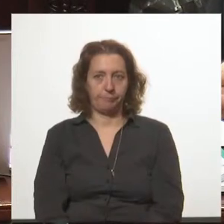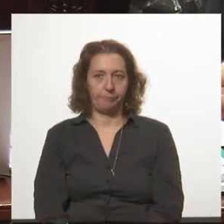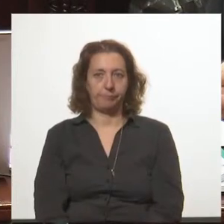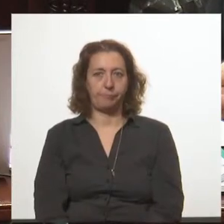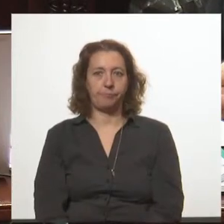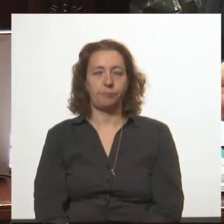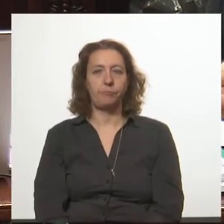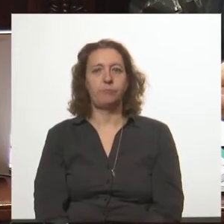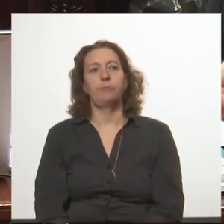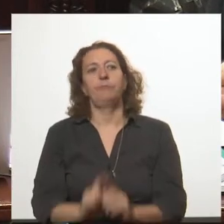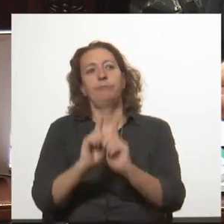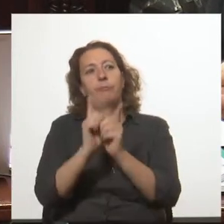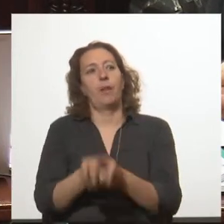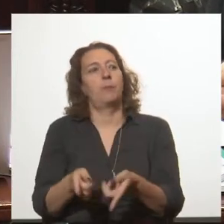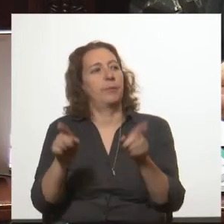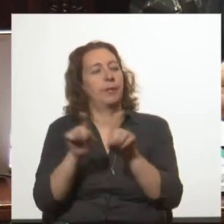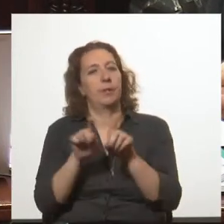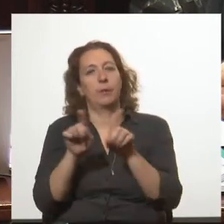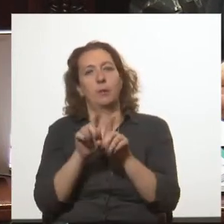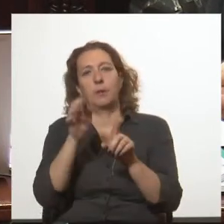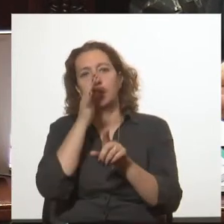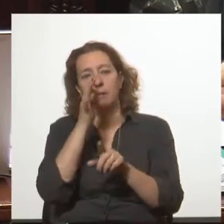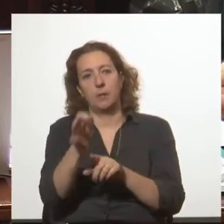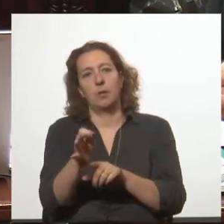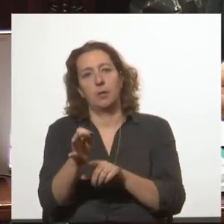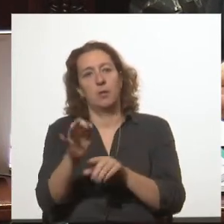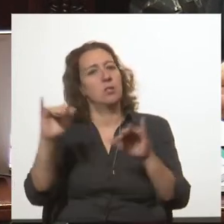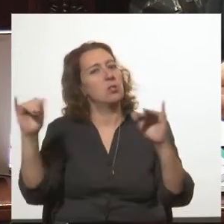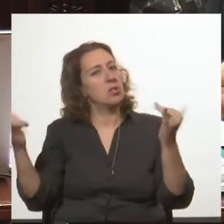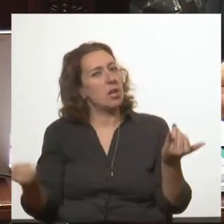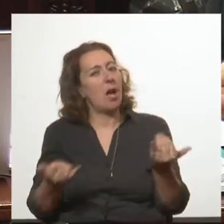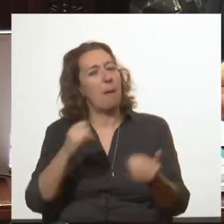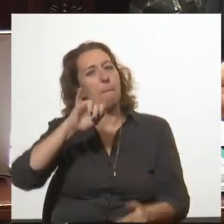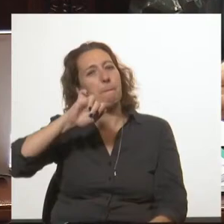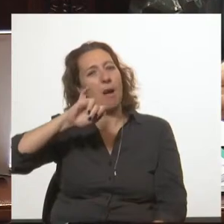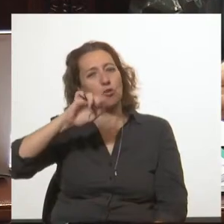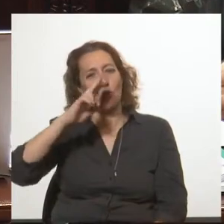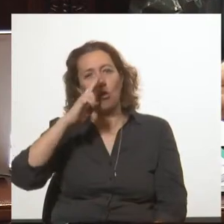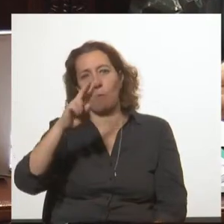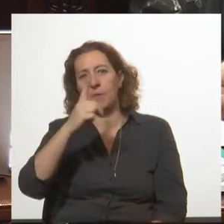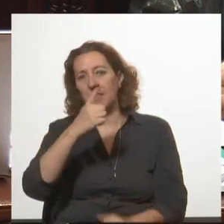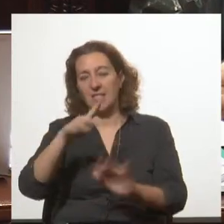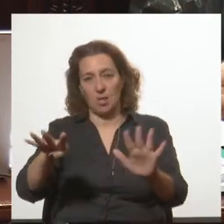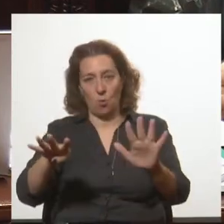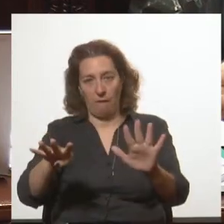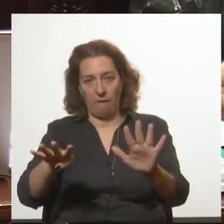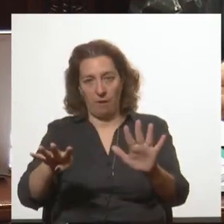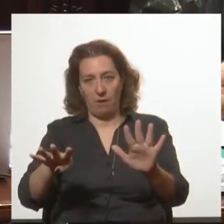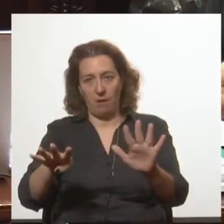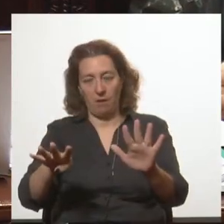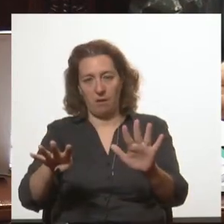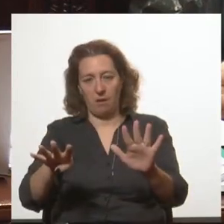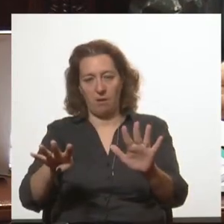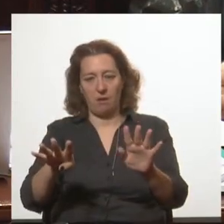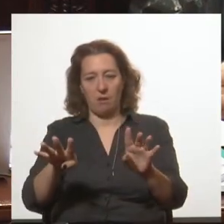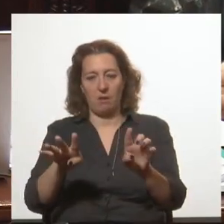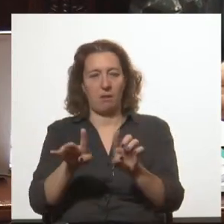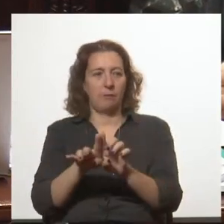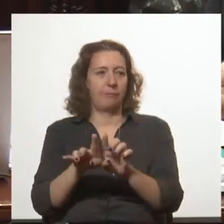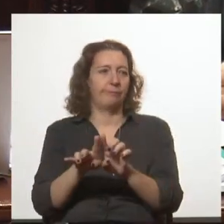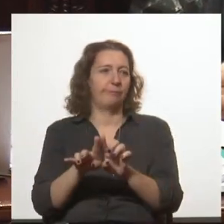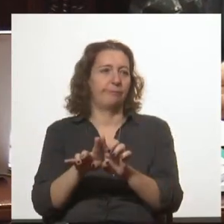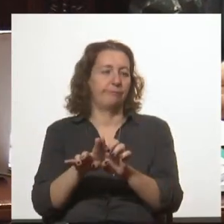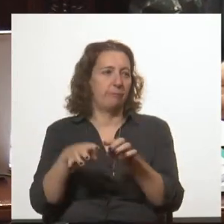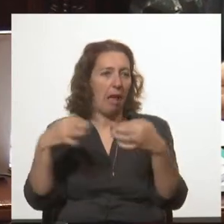e incluso como se dijo aquí ya en mayo del 2019 como si no bastara para